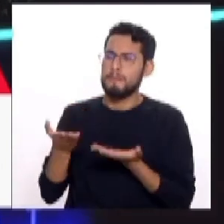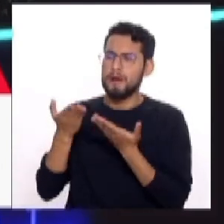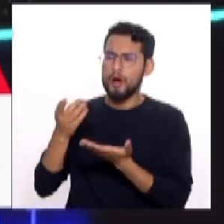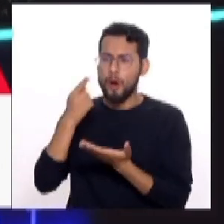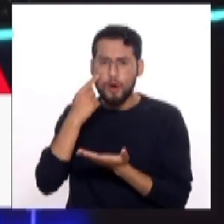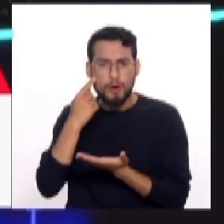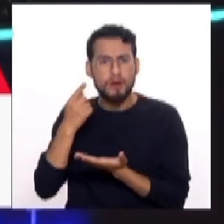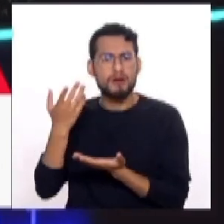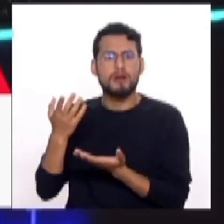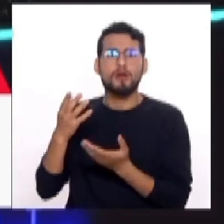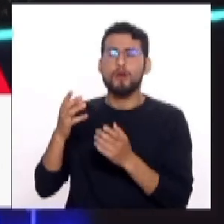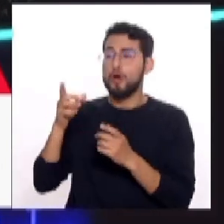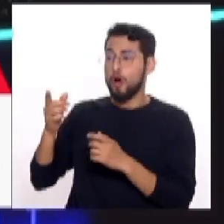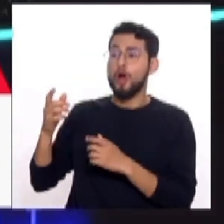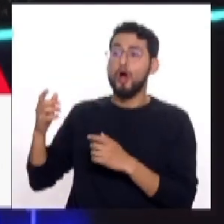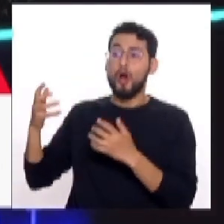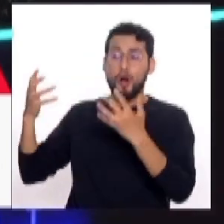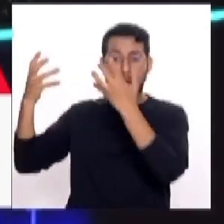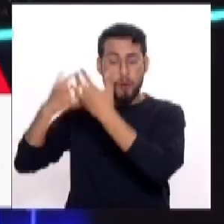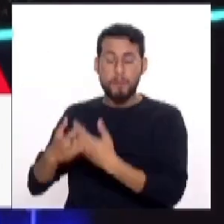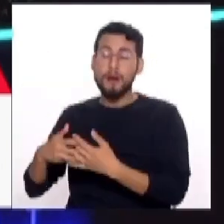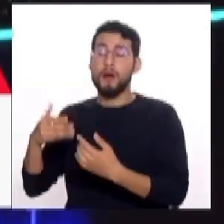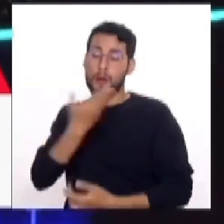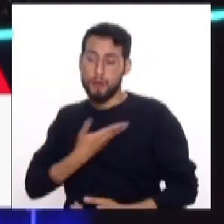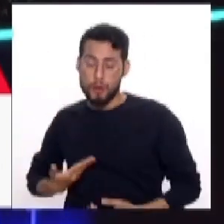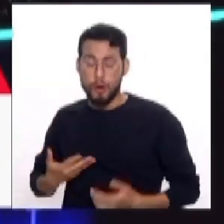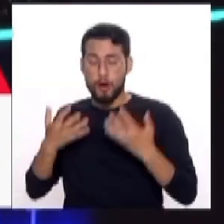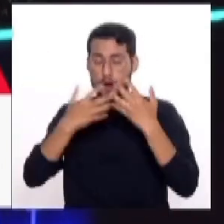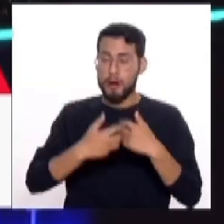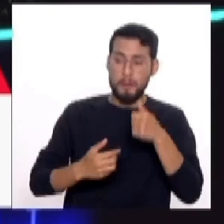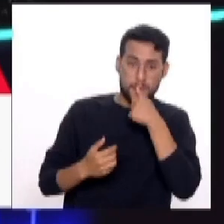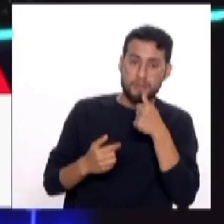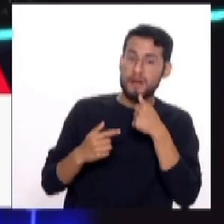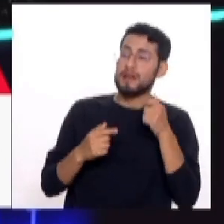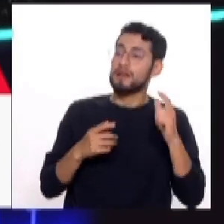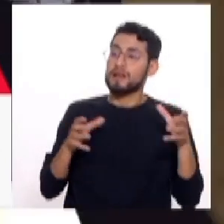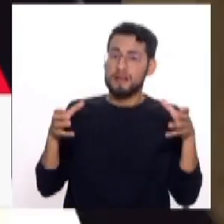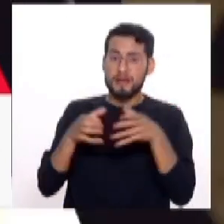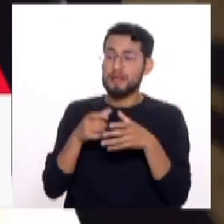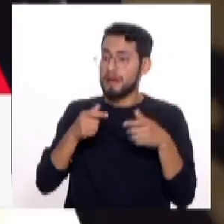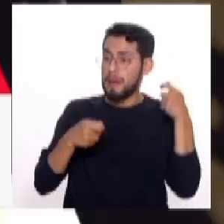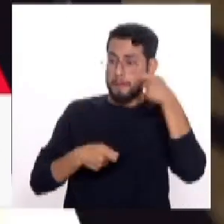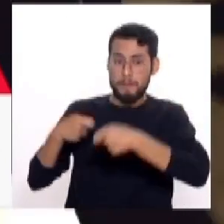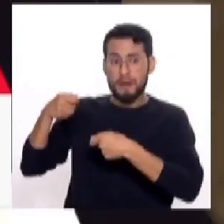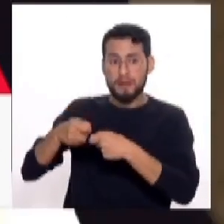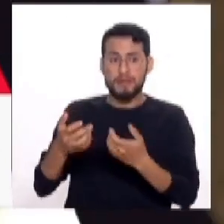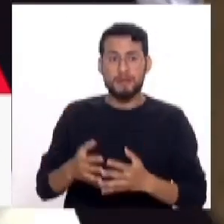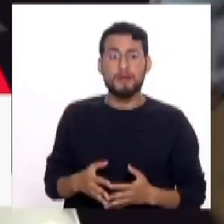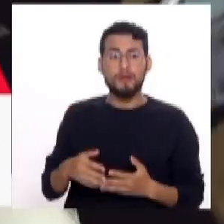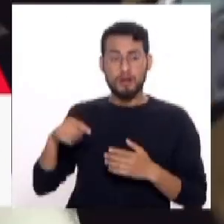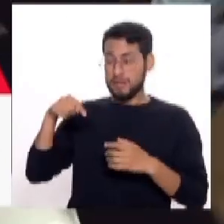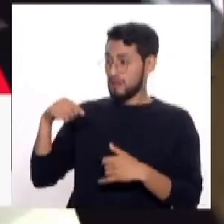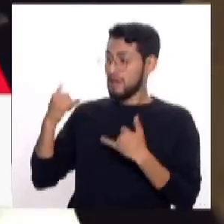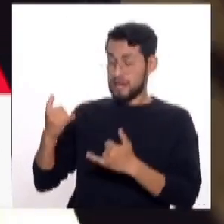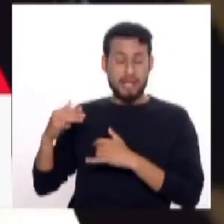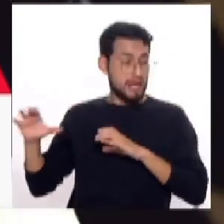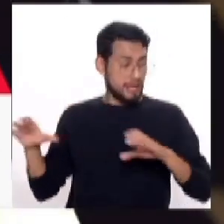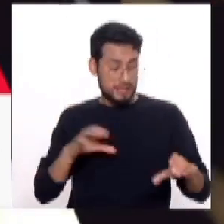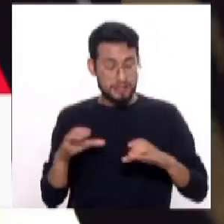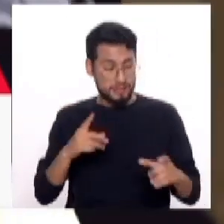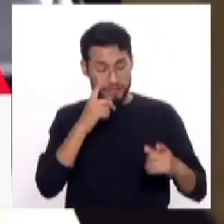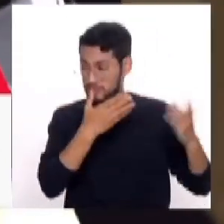el sector El lado público y el lado privado el lado privado es un brazo de binvest y lo que estamos haciendo aquí